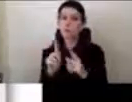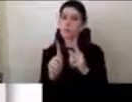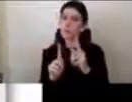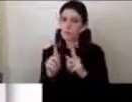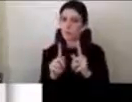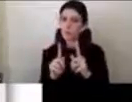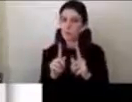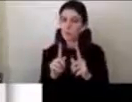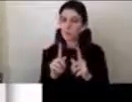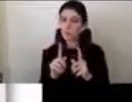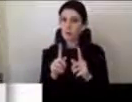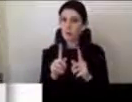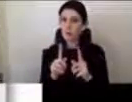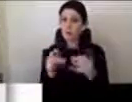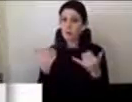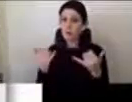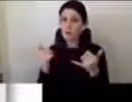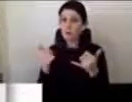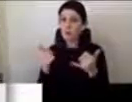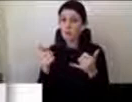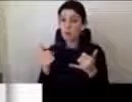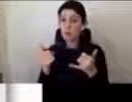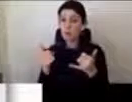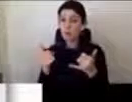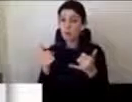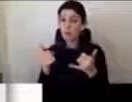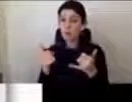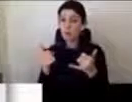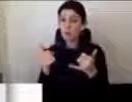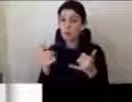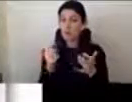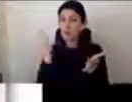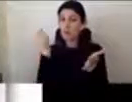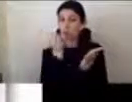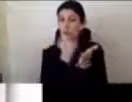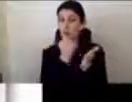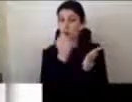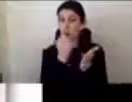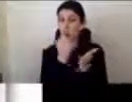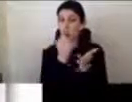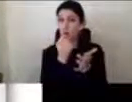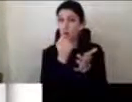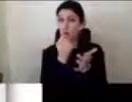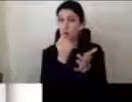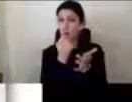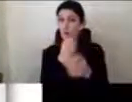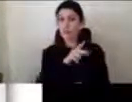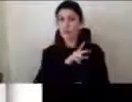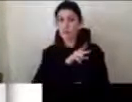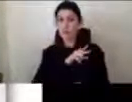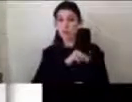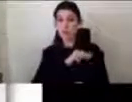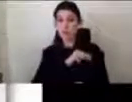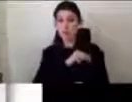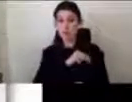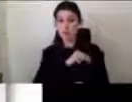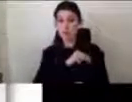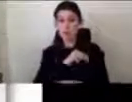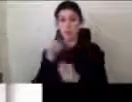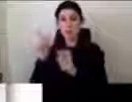tener presente y estampado en la caja el reconocimiento, que son premiaciones que hacen